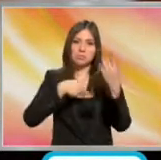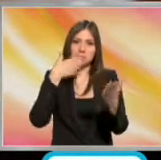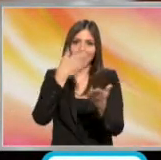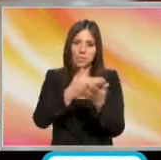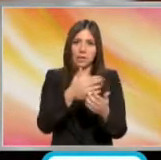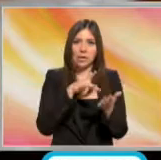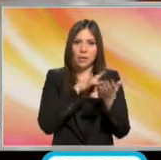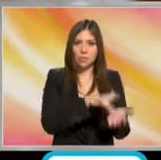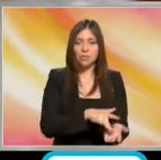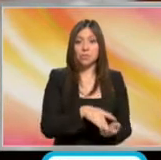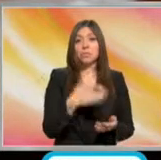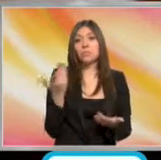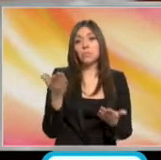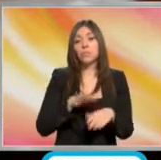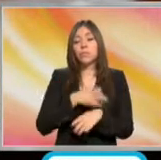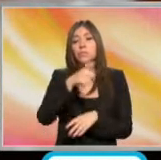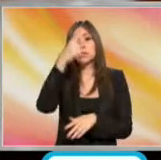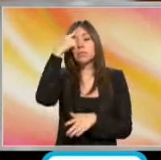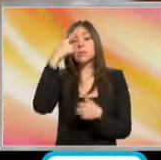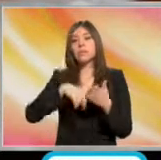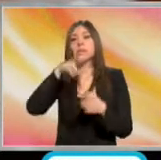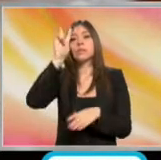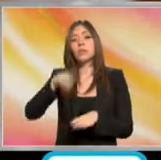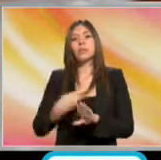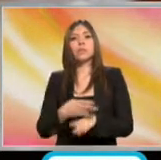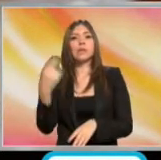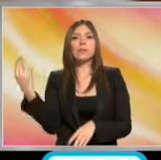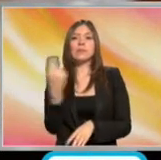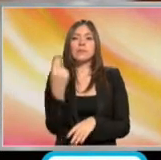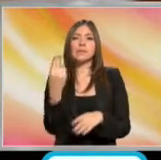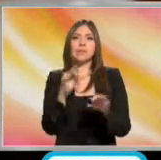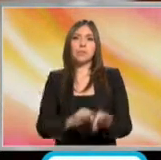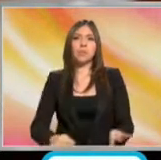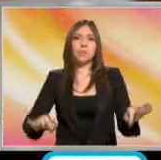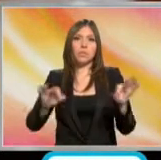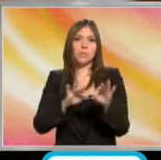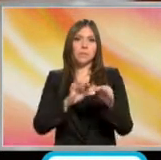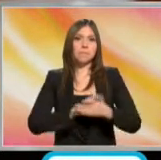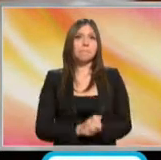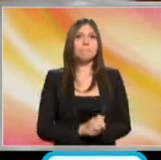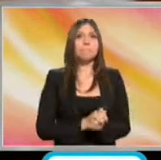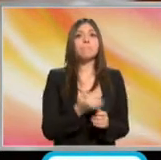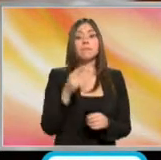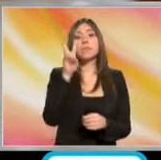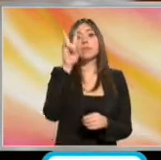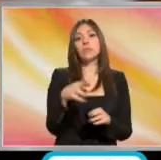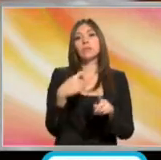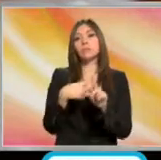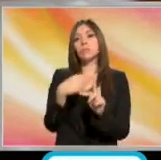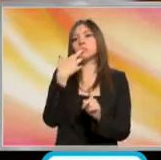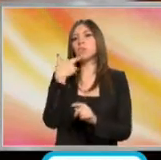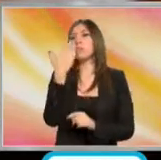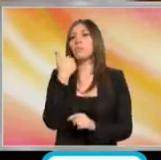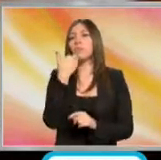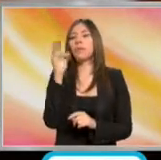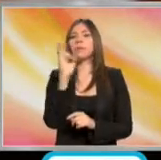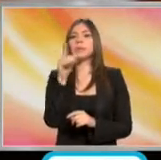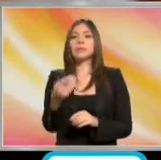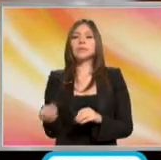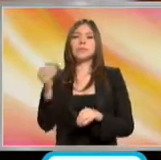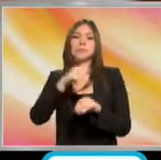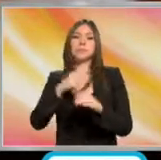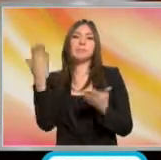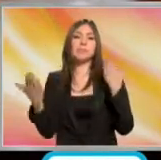esa medida podemos decir que es tan necesaria, tan indispensable. Pero a su vez, la Cruz Roja no existe si la población está de este